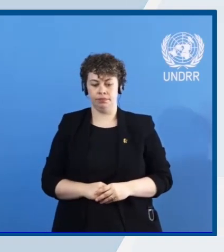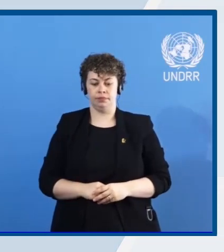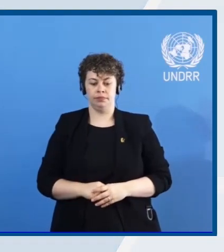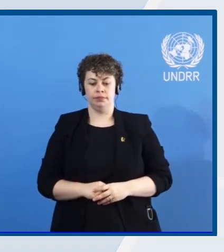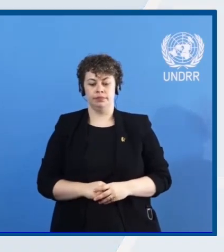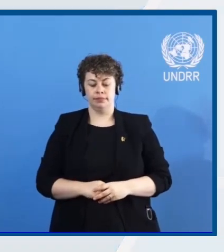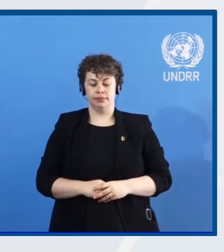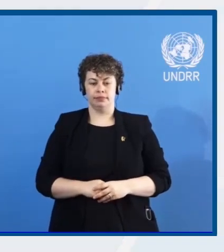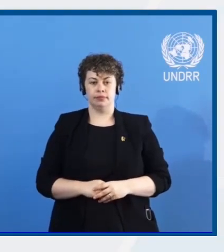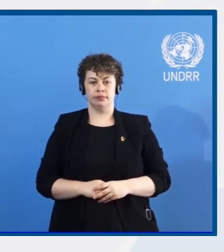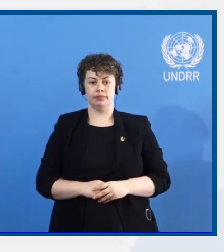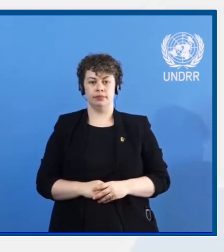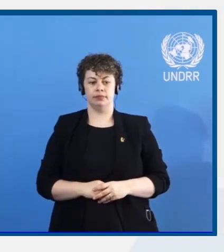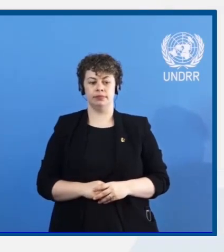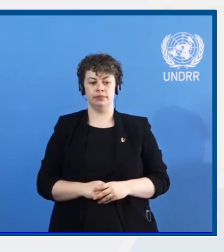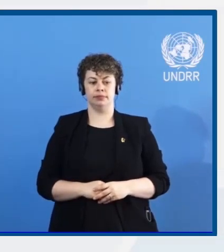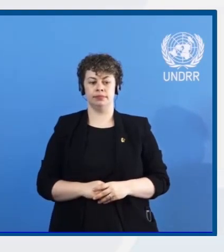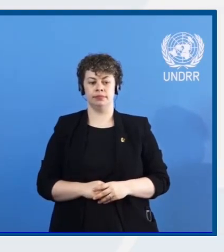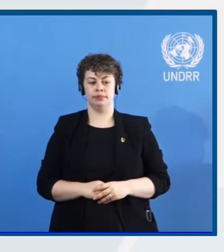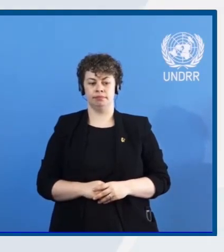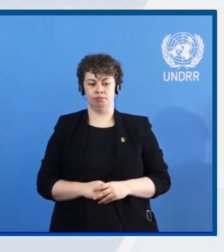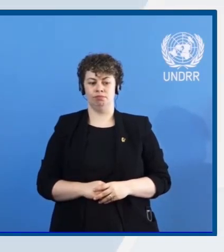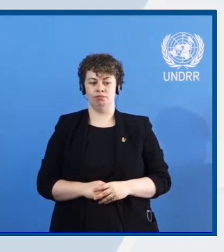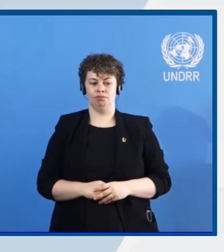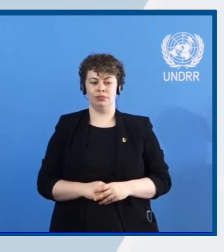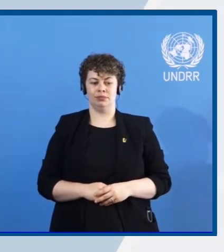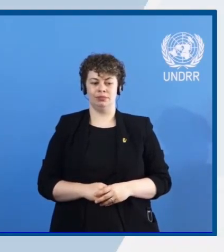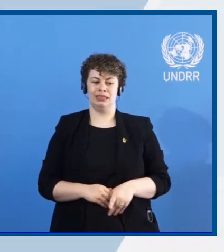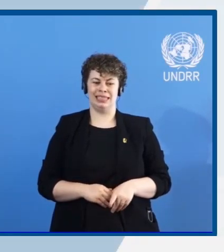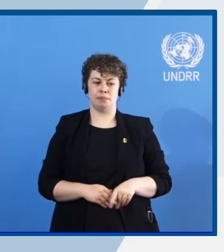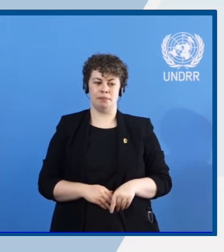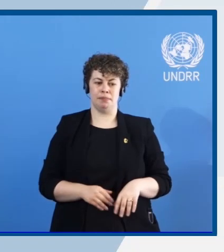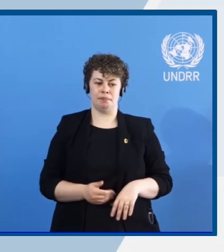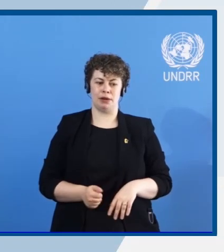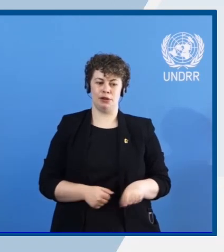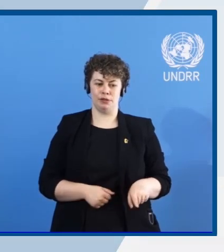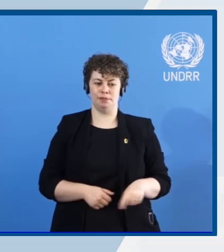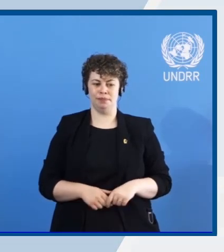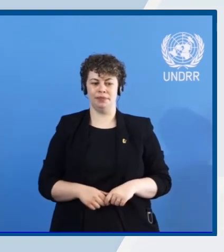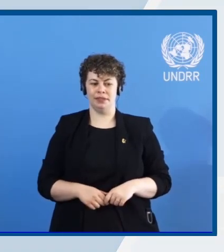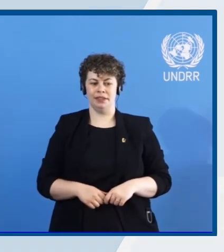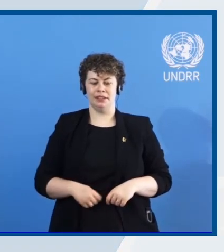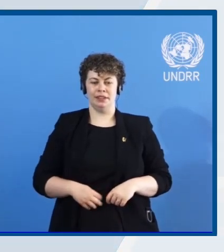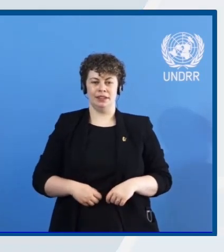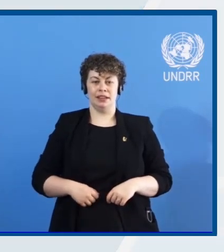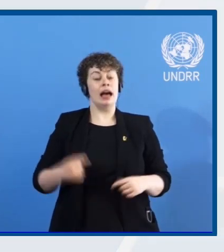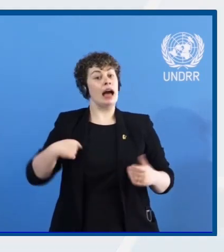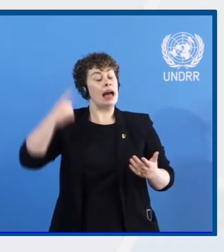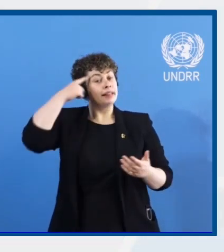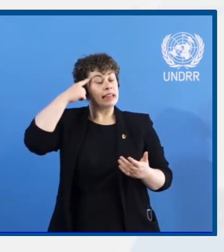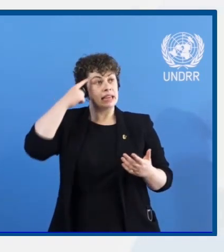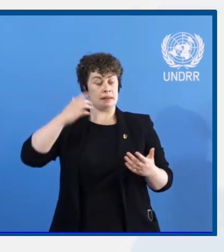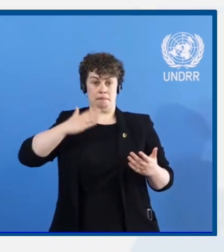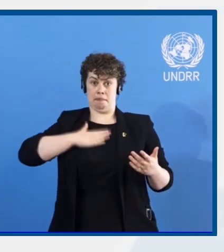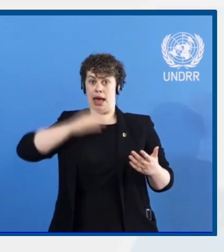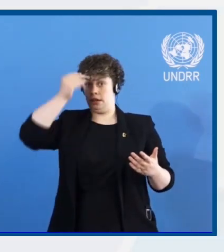Creo que lo que yo podría mencionar en términos de ejemplos de acceso a la información se repite mucho en algunos de